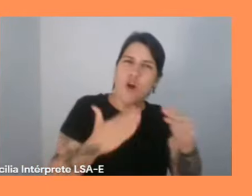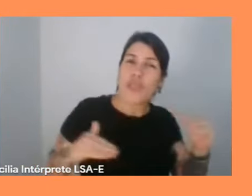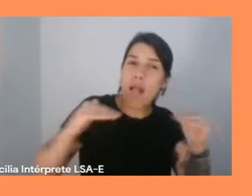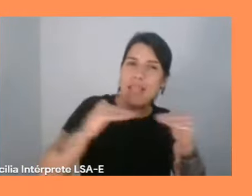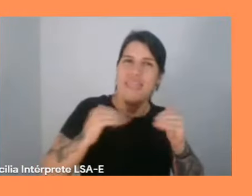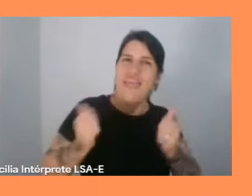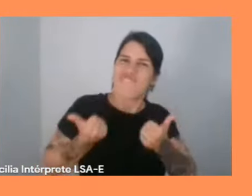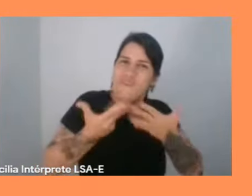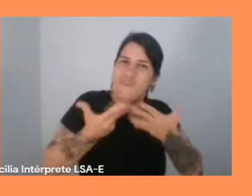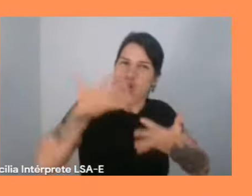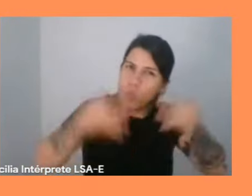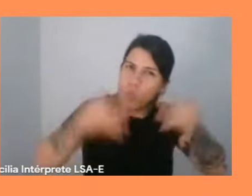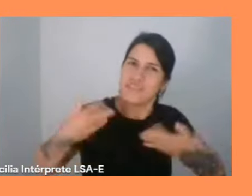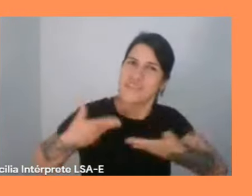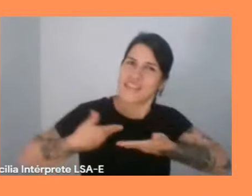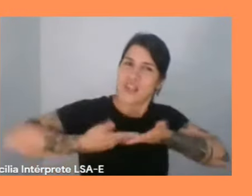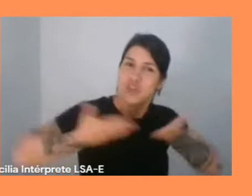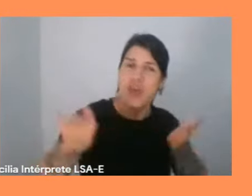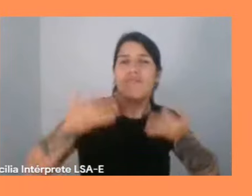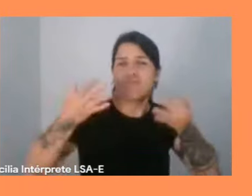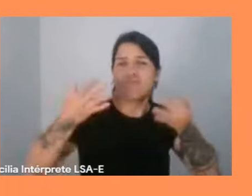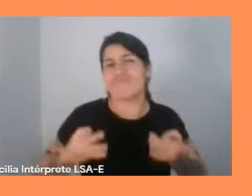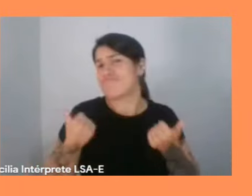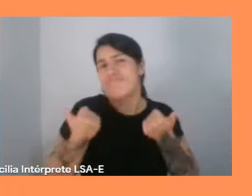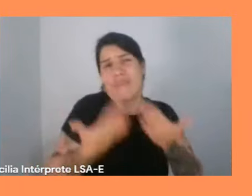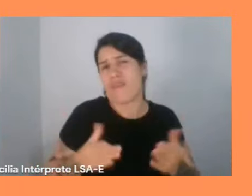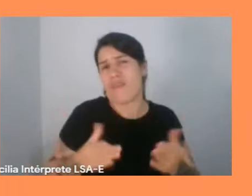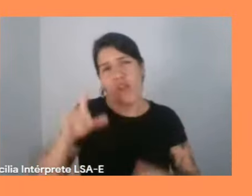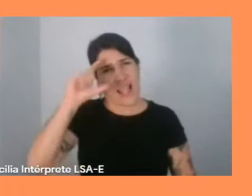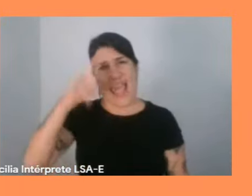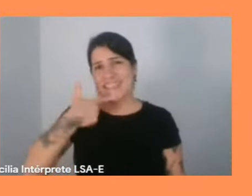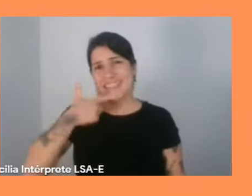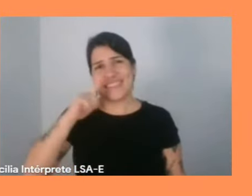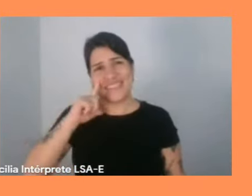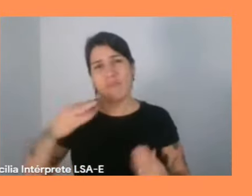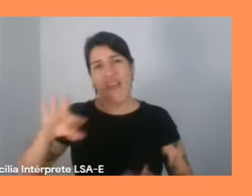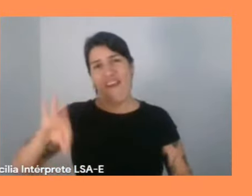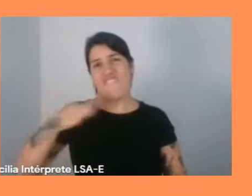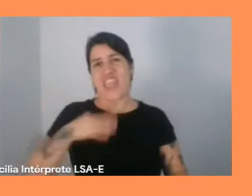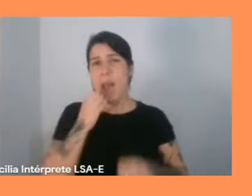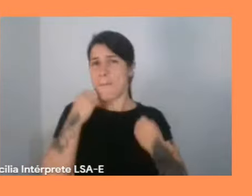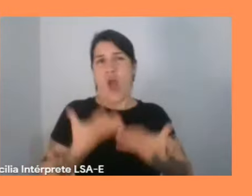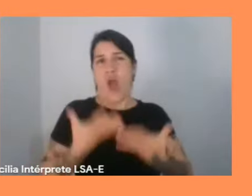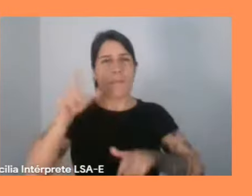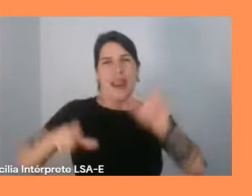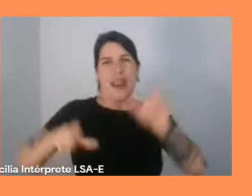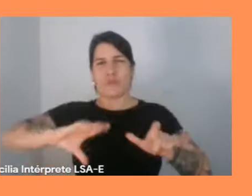las personas. Así que aquí estamos, el Movimiento Federal por Más ESI.